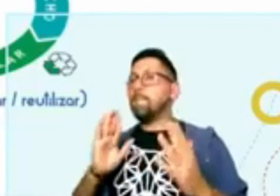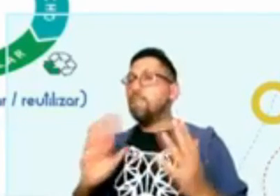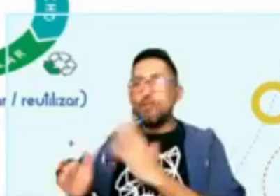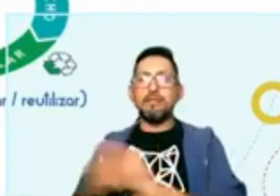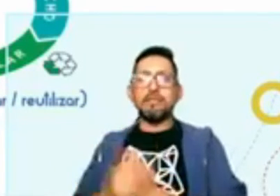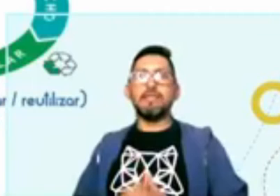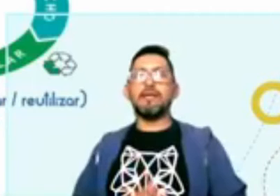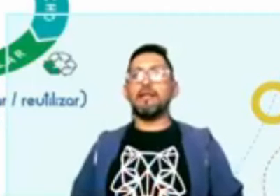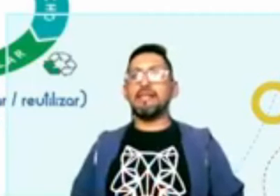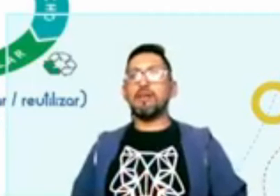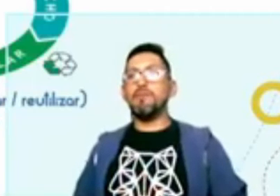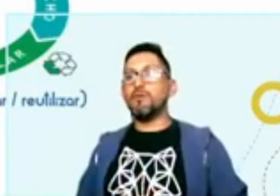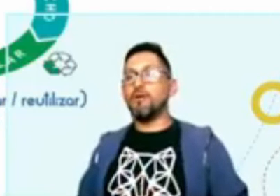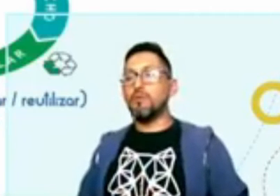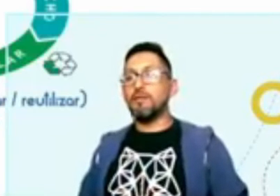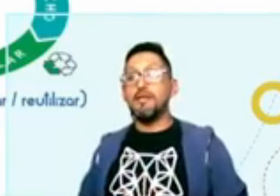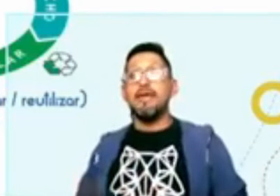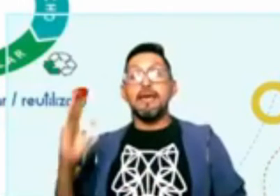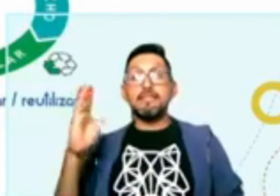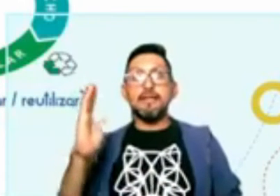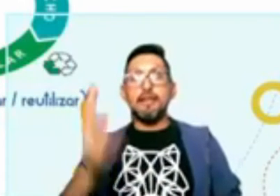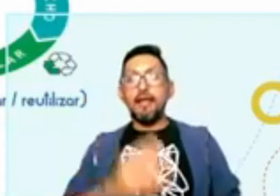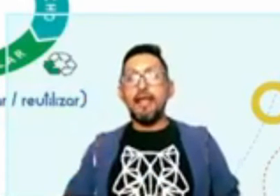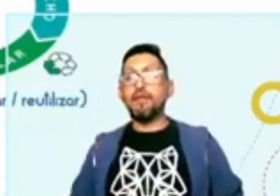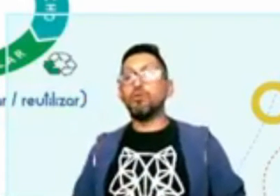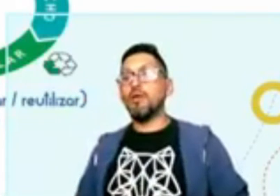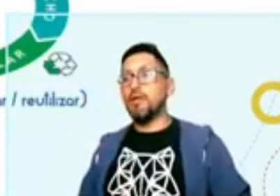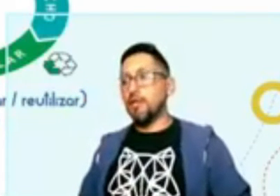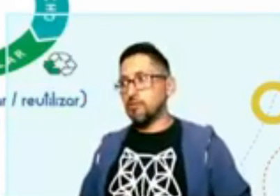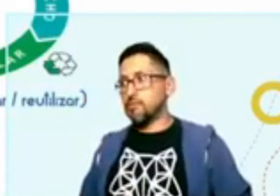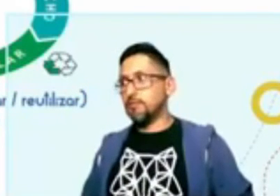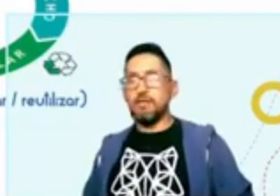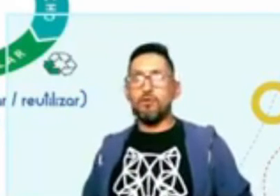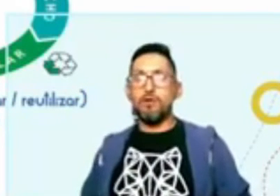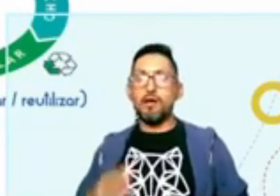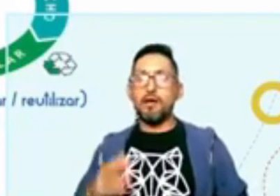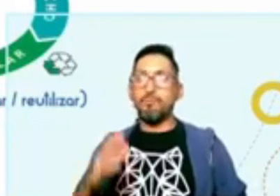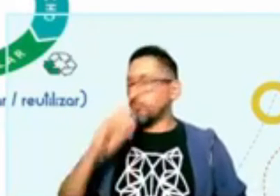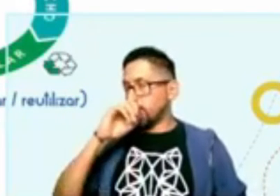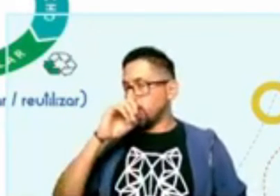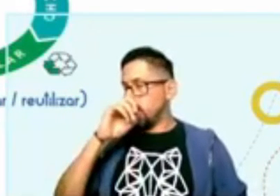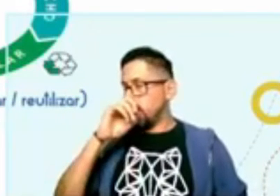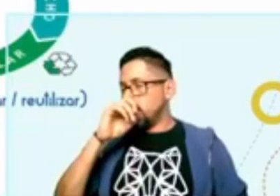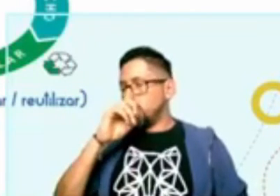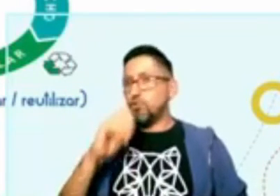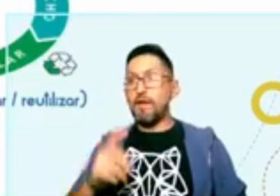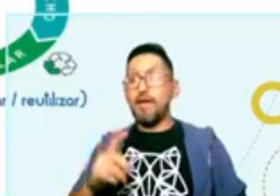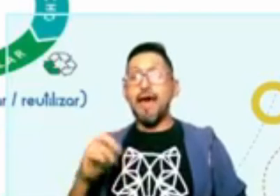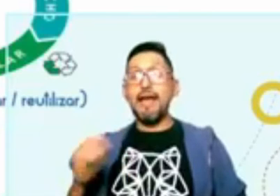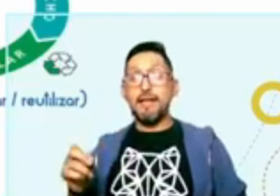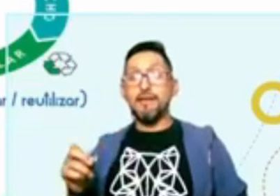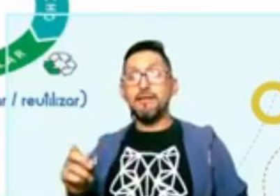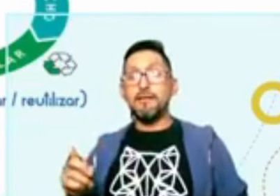perspectiva muy interesante que les recomiendo que encuentren es en la lectura de los libros de Noah